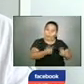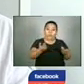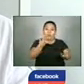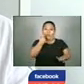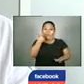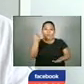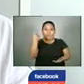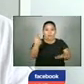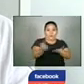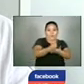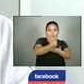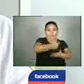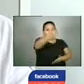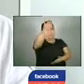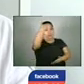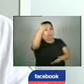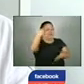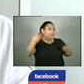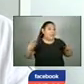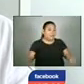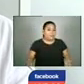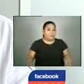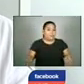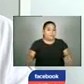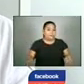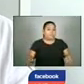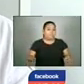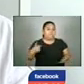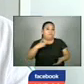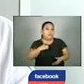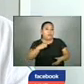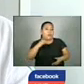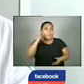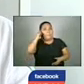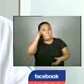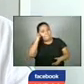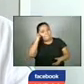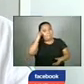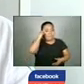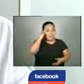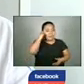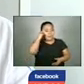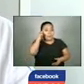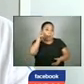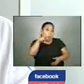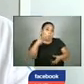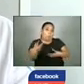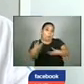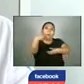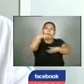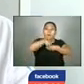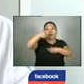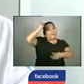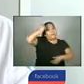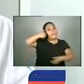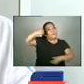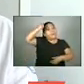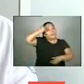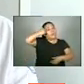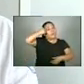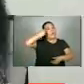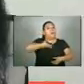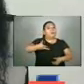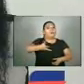vemos en la universidad. Entonces, siento que viene a ser como parte de nuestra formación integral, como